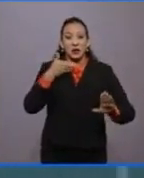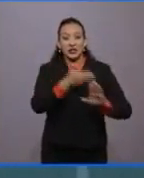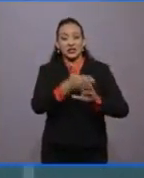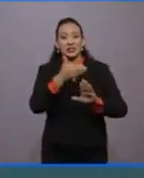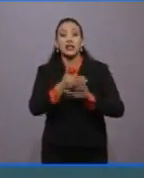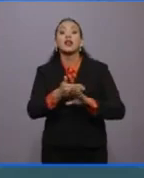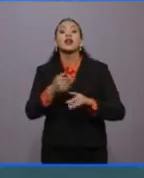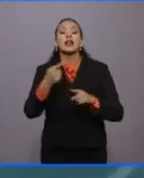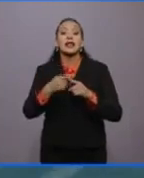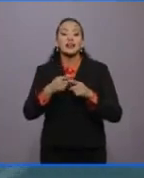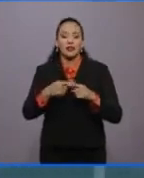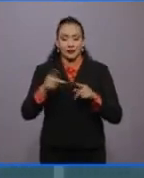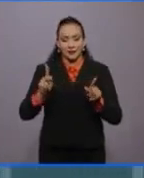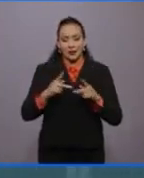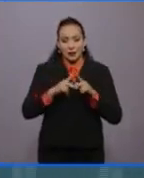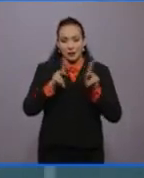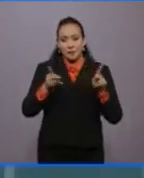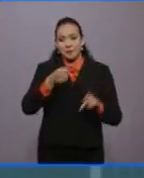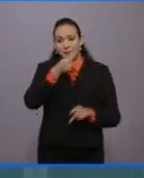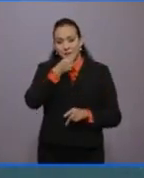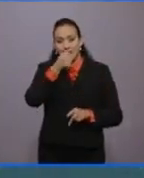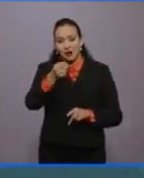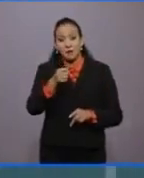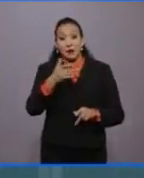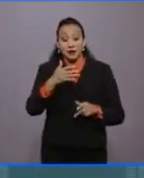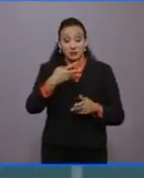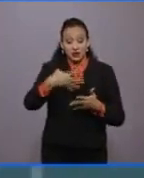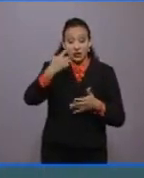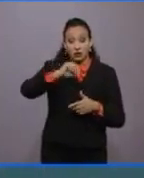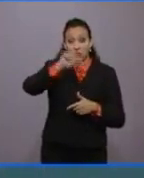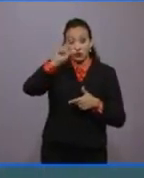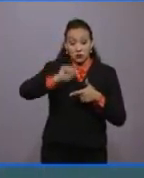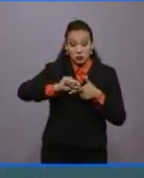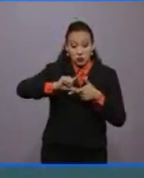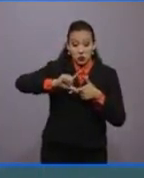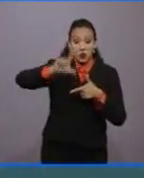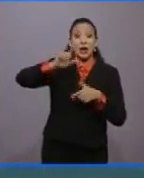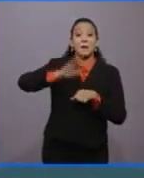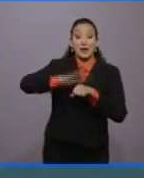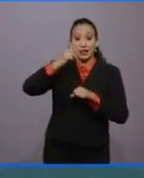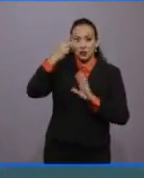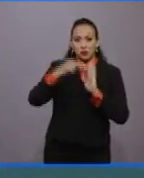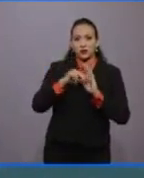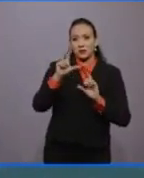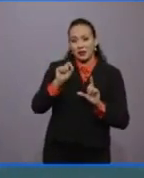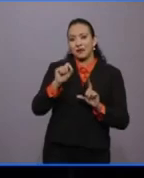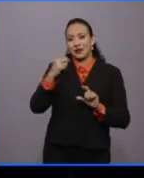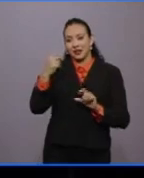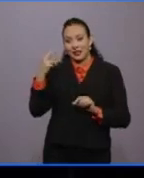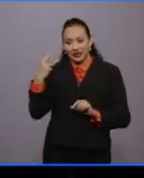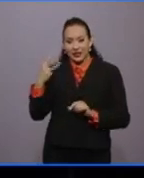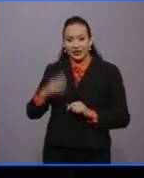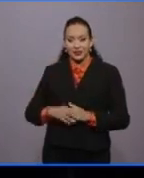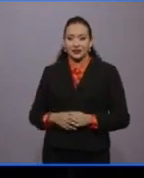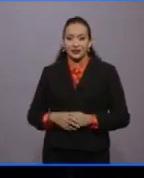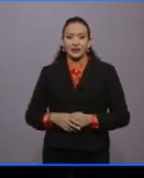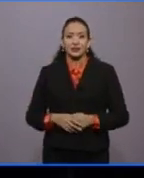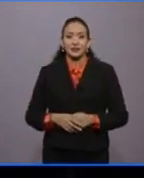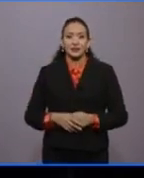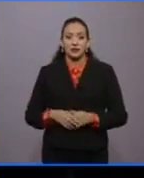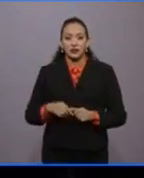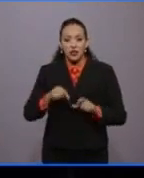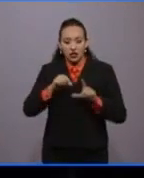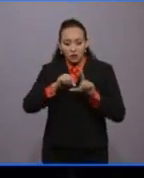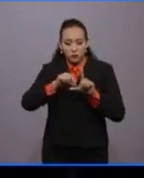agresiones contra la prensa, un incremento del 14% respecto a 2023. La